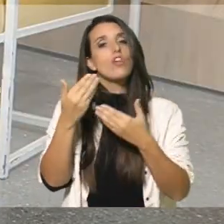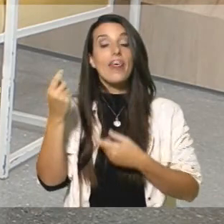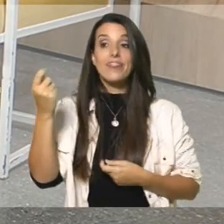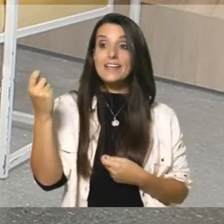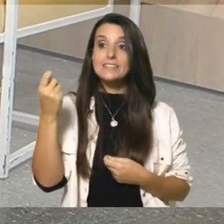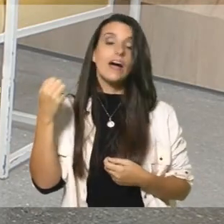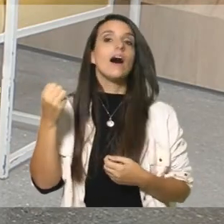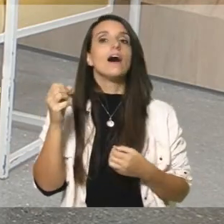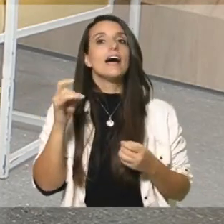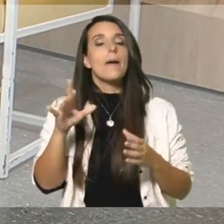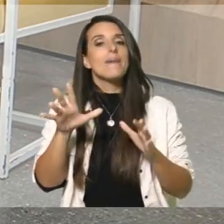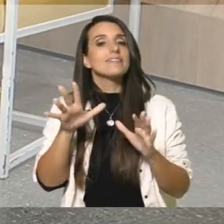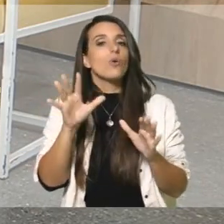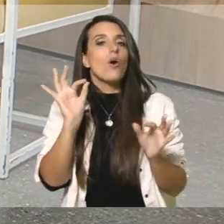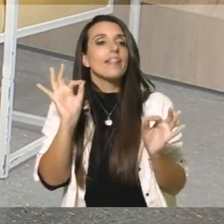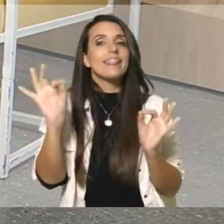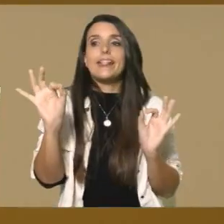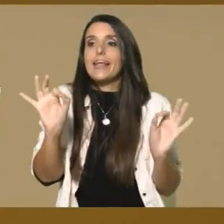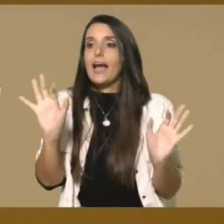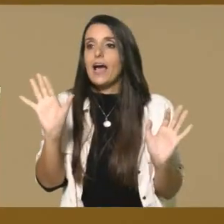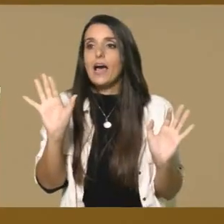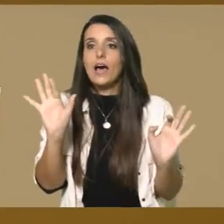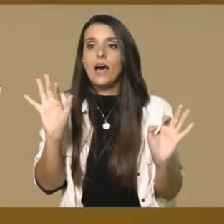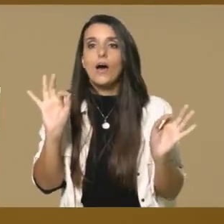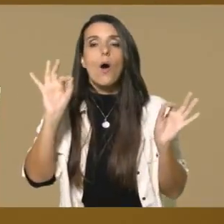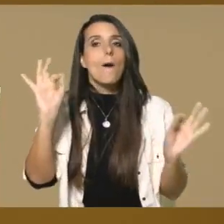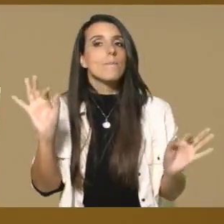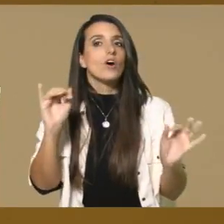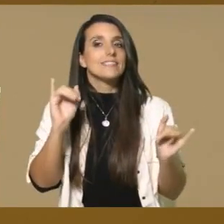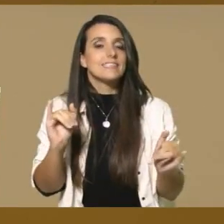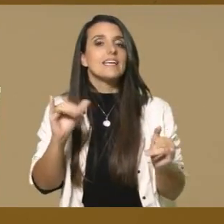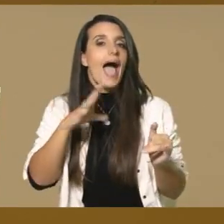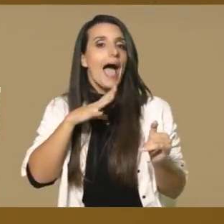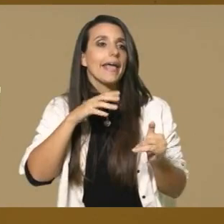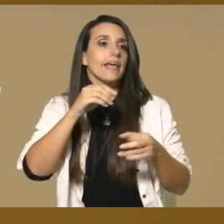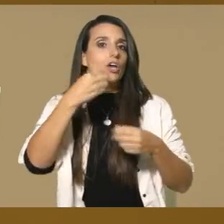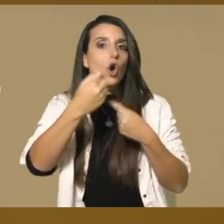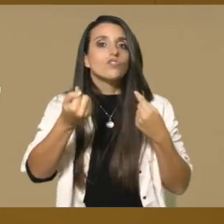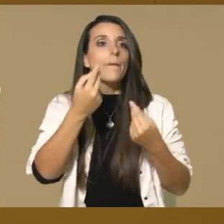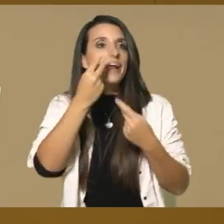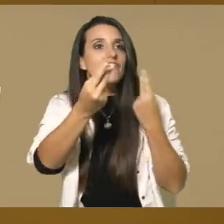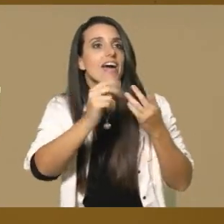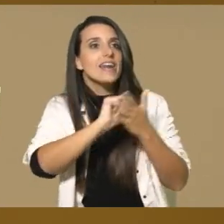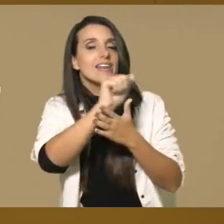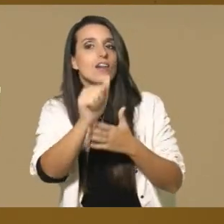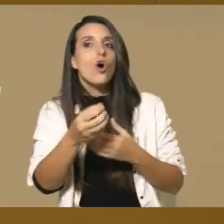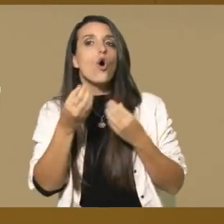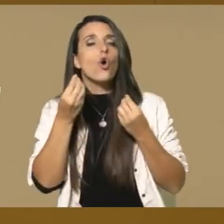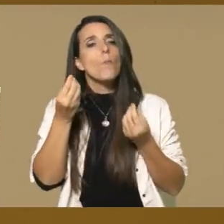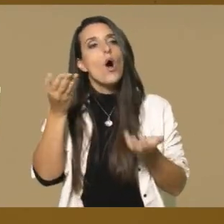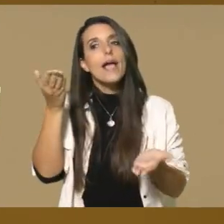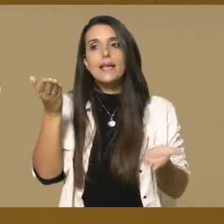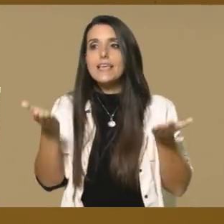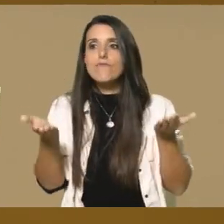fundamentalmente plástica, estética, digo, más allá del contenido. ¿Cómo se equilibra